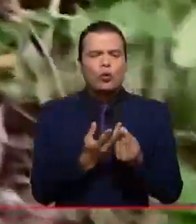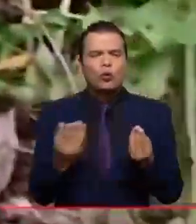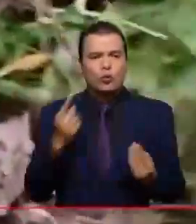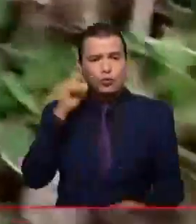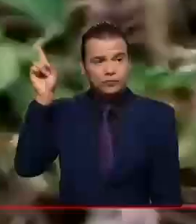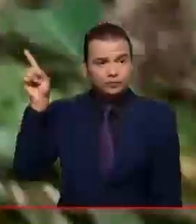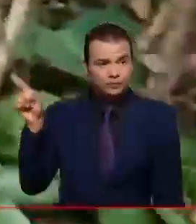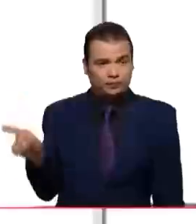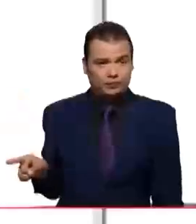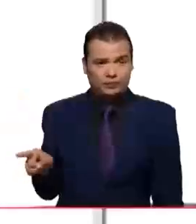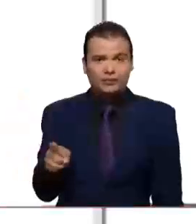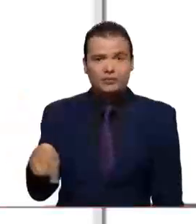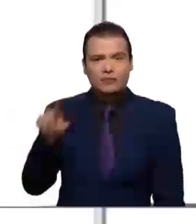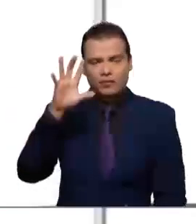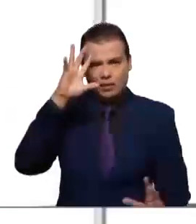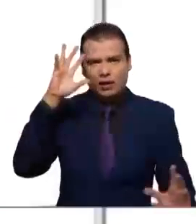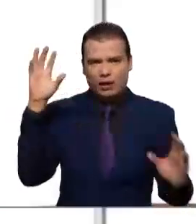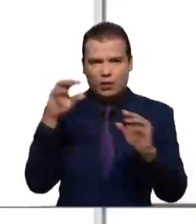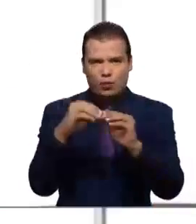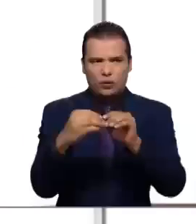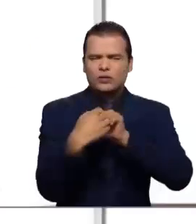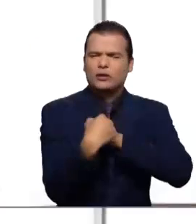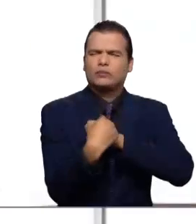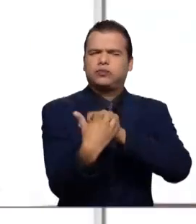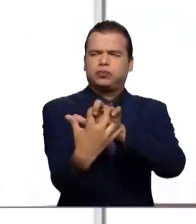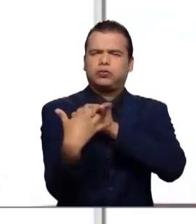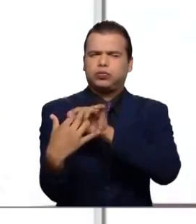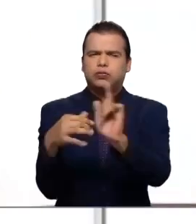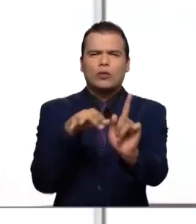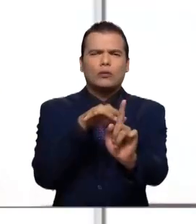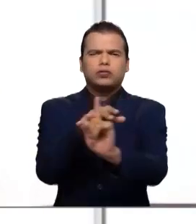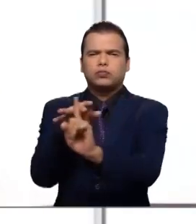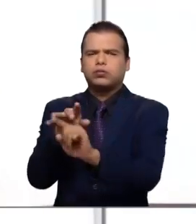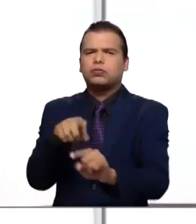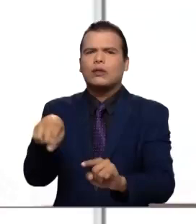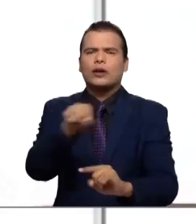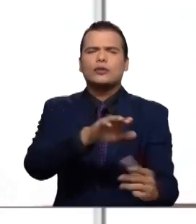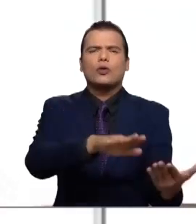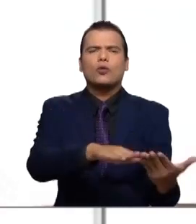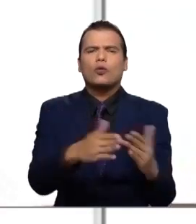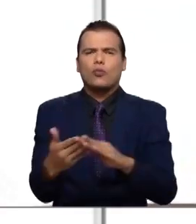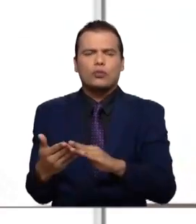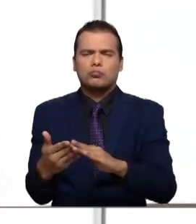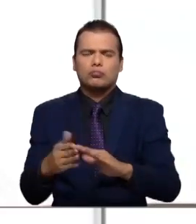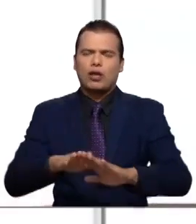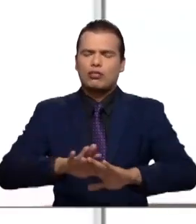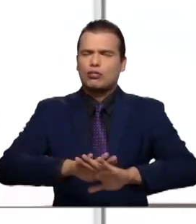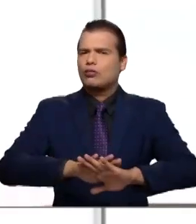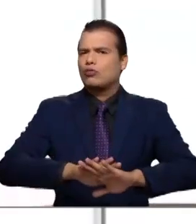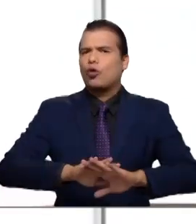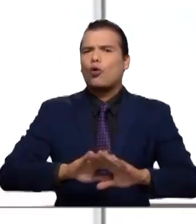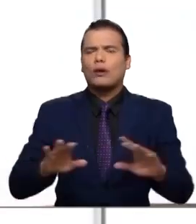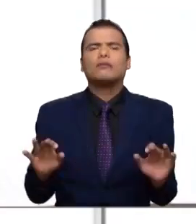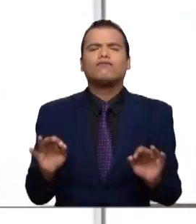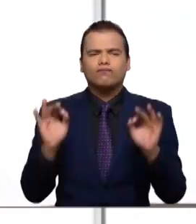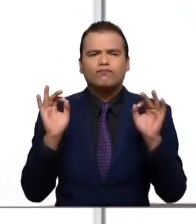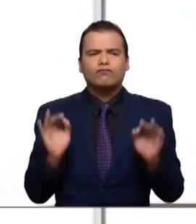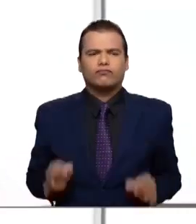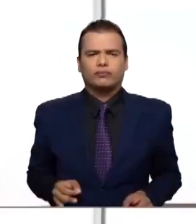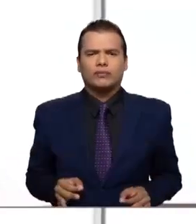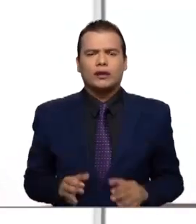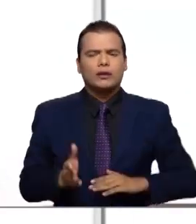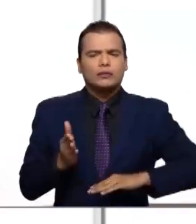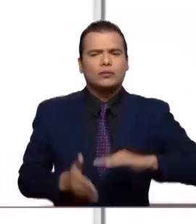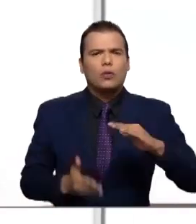las estructuras que se comprometieron a no accionar sus armas contra la población civil o entrar en confrontación con el ejército y demás